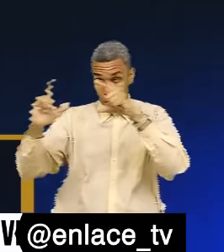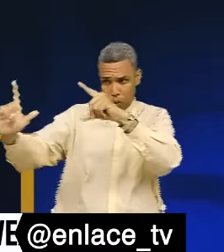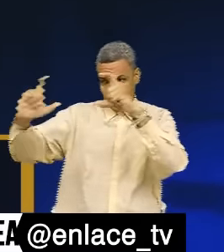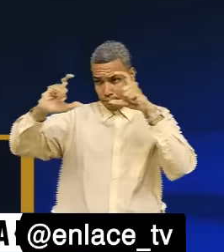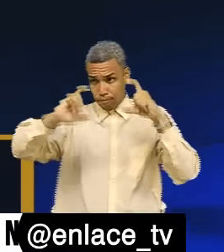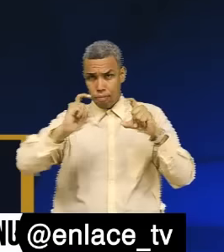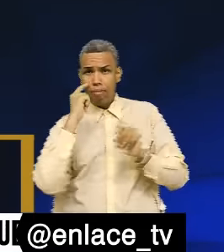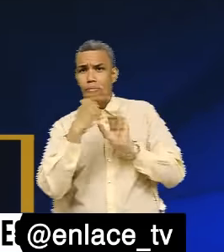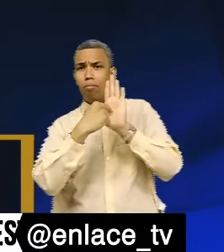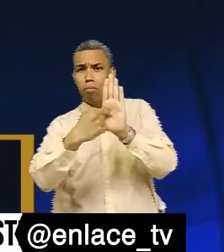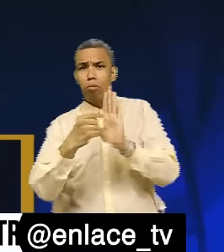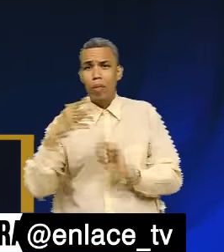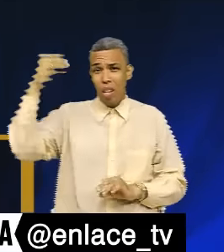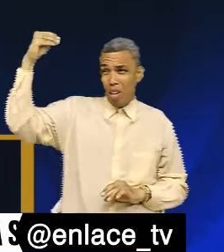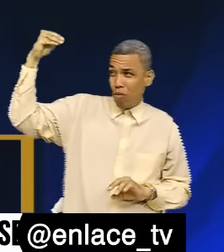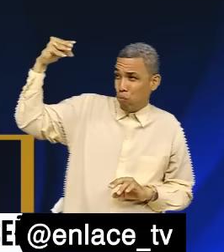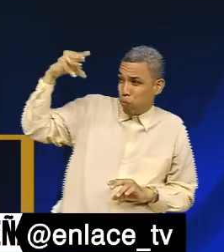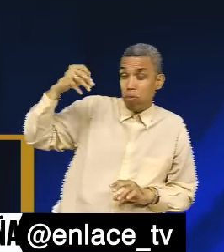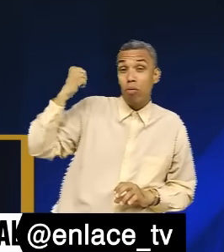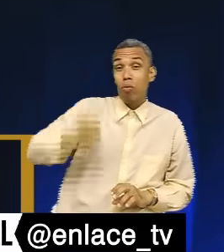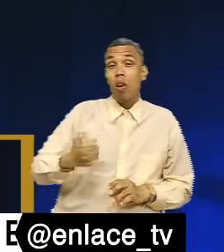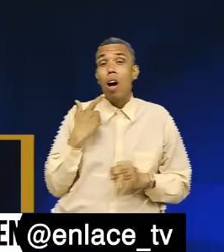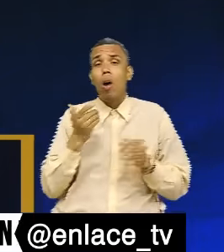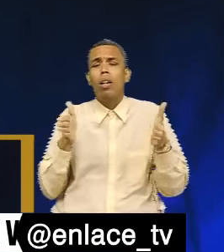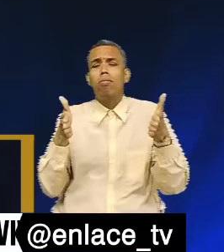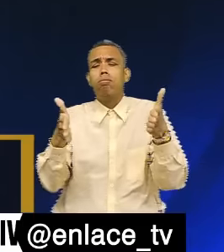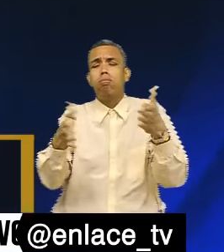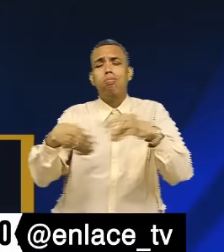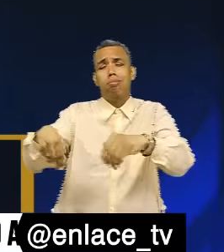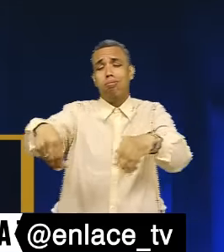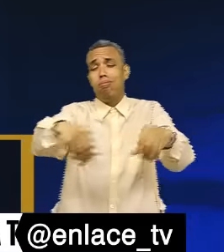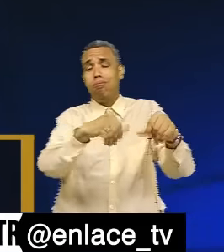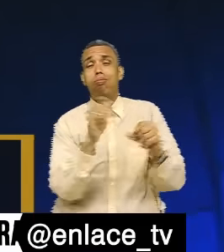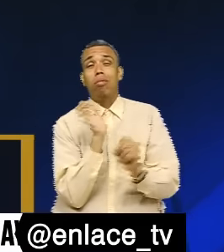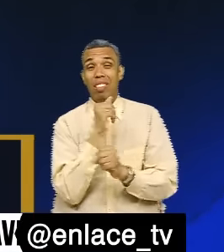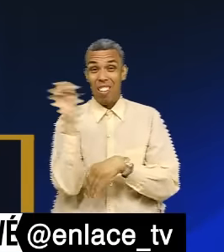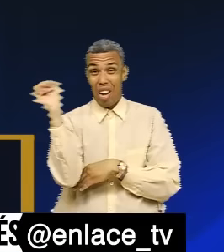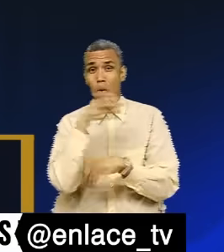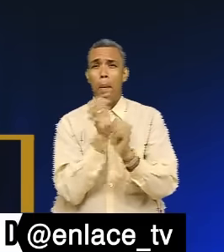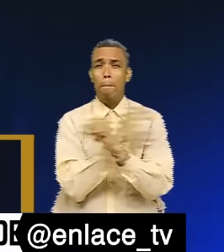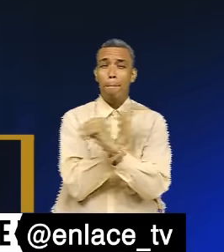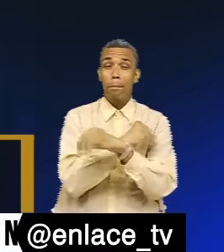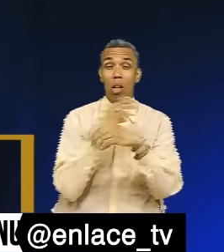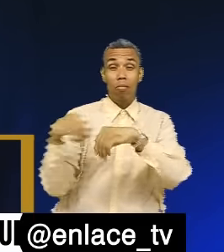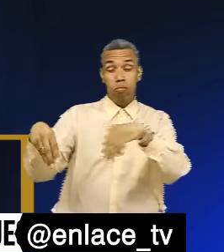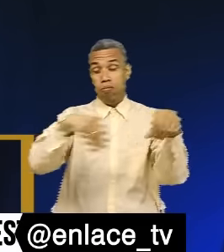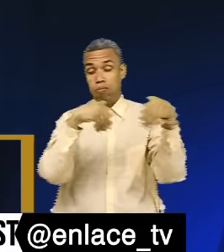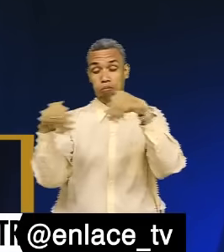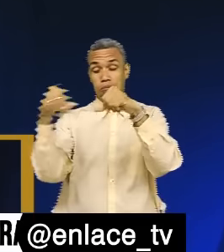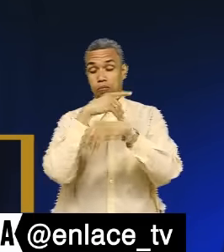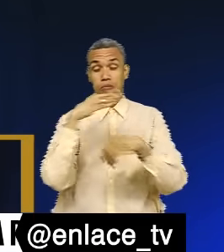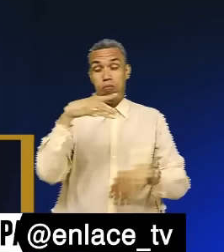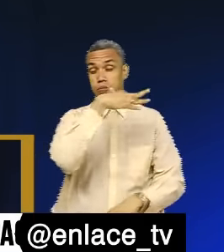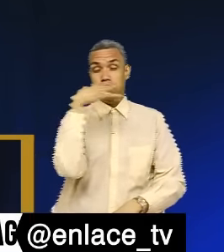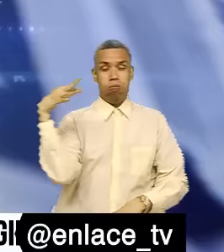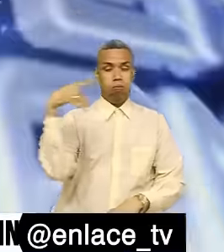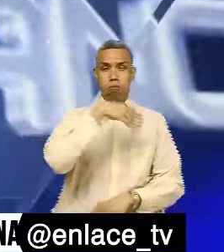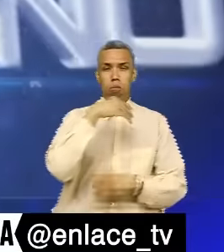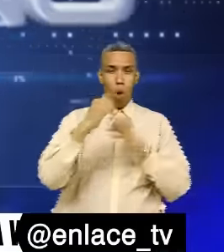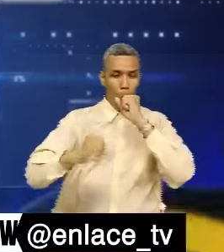comenzado el verano, están sufriendo con el polvo que levantan los carros que por allí transitan. Piden la intervención de la Secretaría de Infraestructura para superar esta